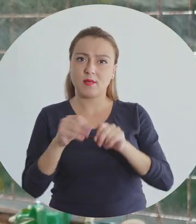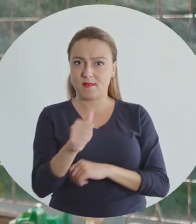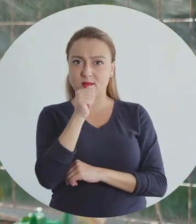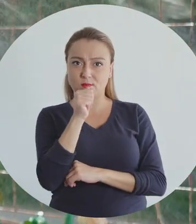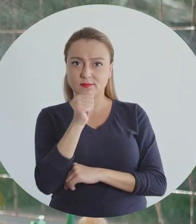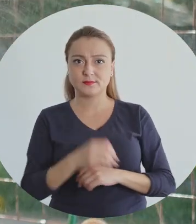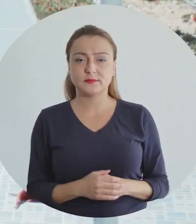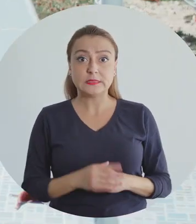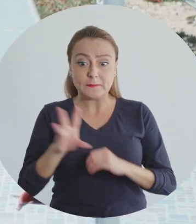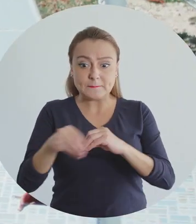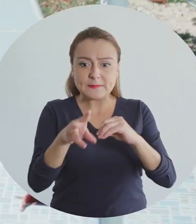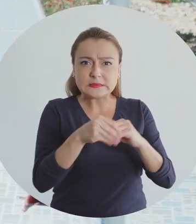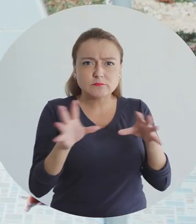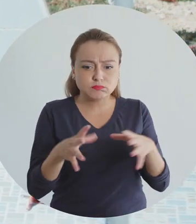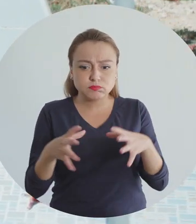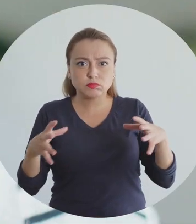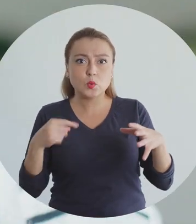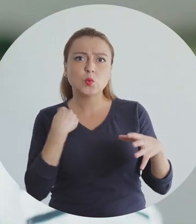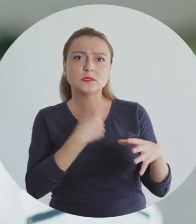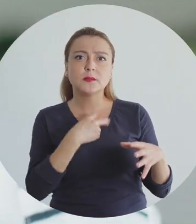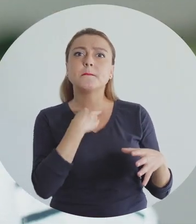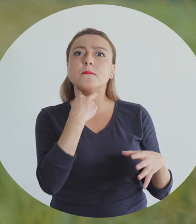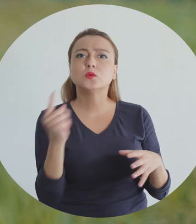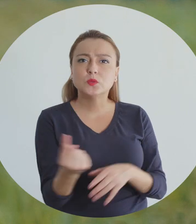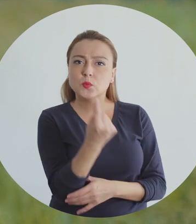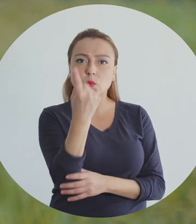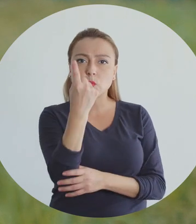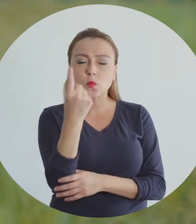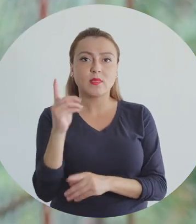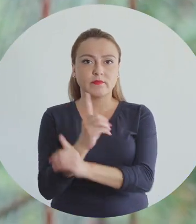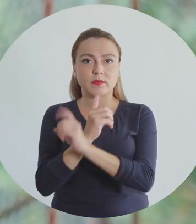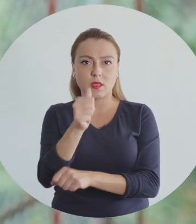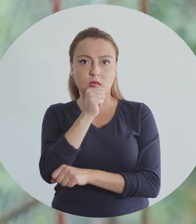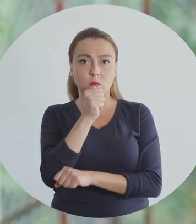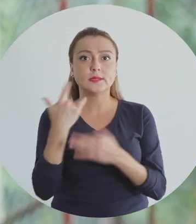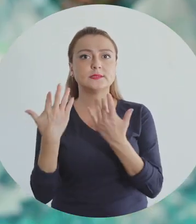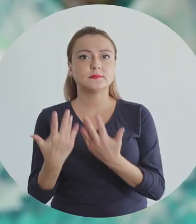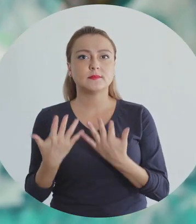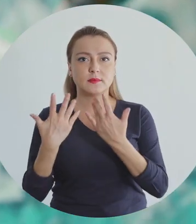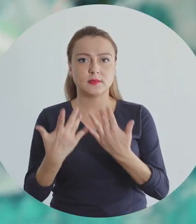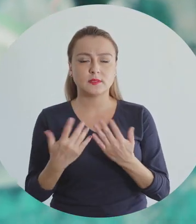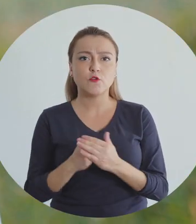preciados. Sumemos hasta que todas nuestras voces sean una sola voz por el agua. Seamos